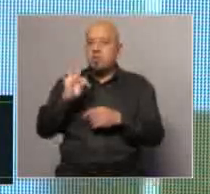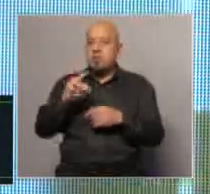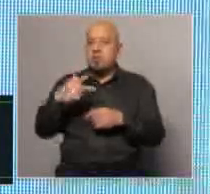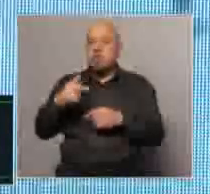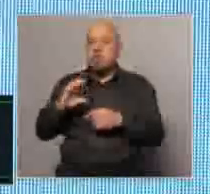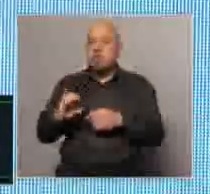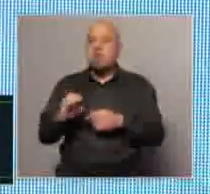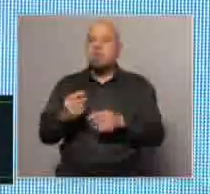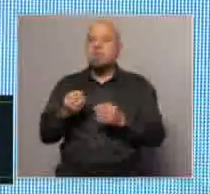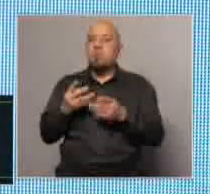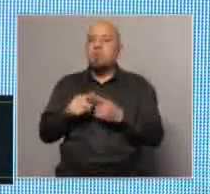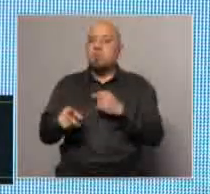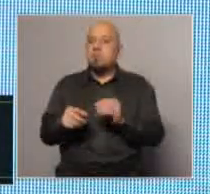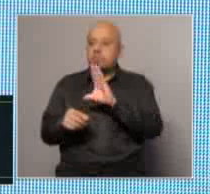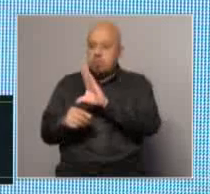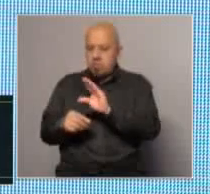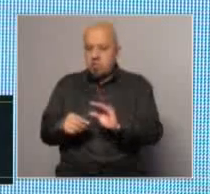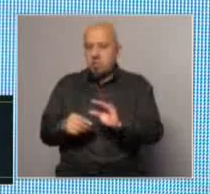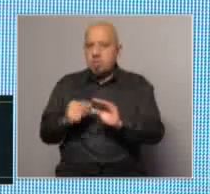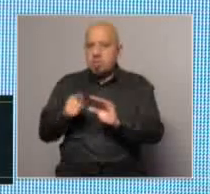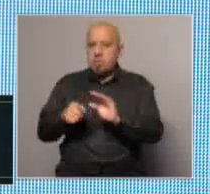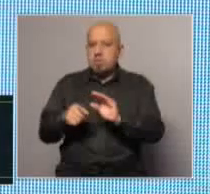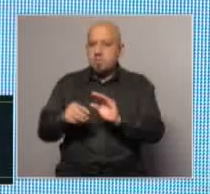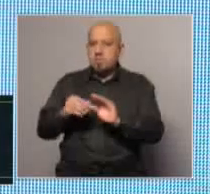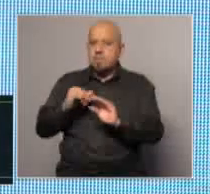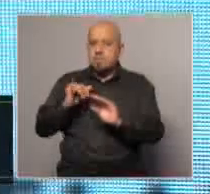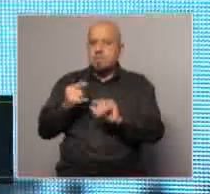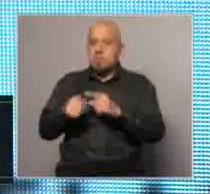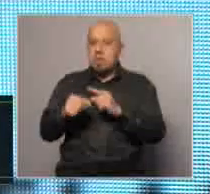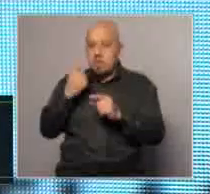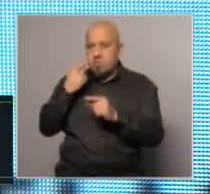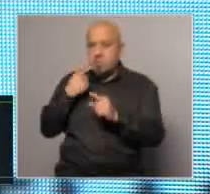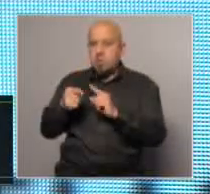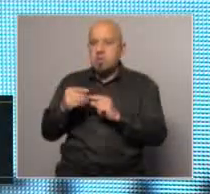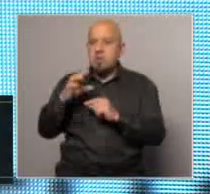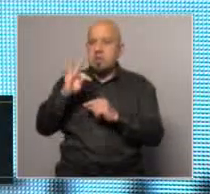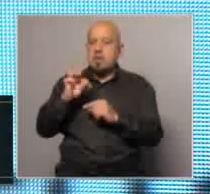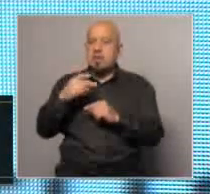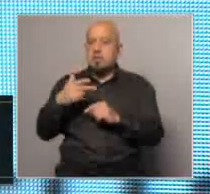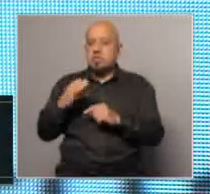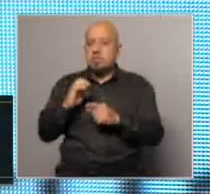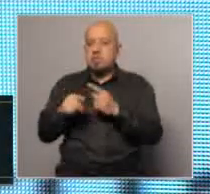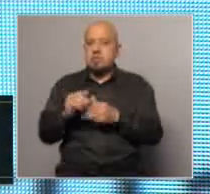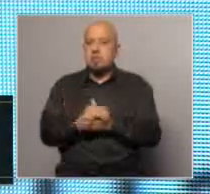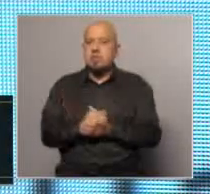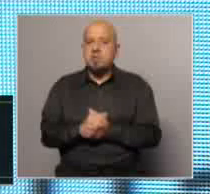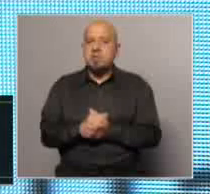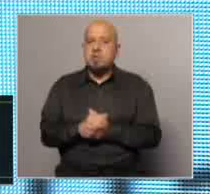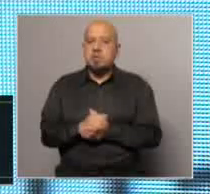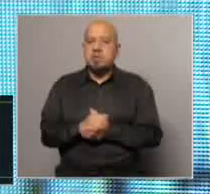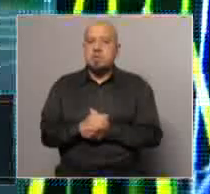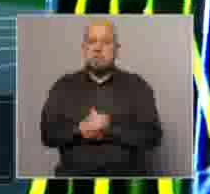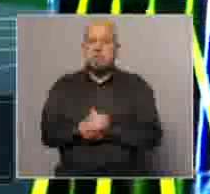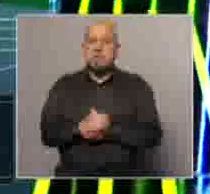Entonces, ¿por qué es tan bajo, no? O sea, ¿pensaron desde la Junta permitir que este número sea eventualmente mayor? A ver,